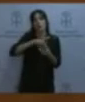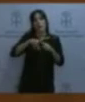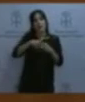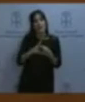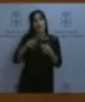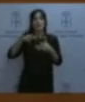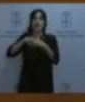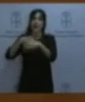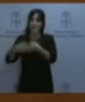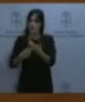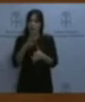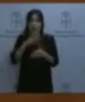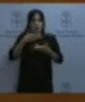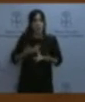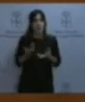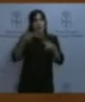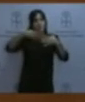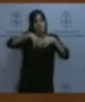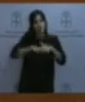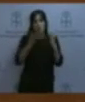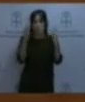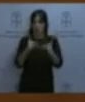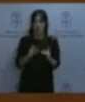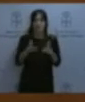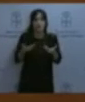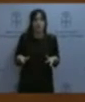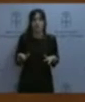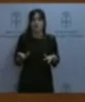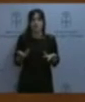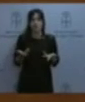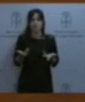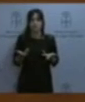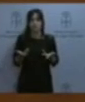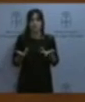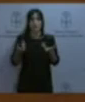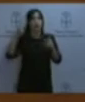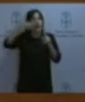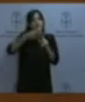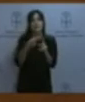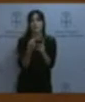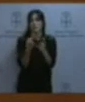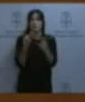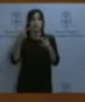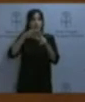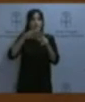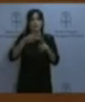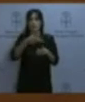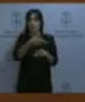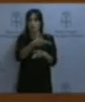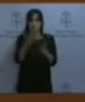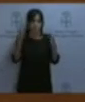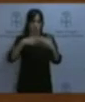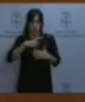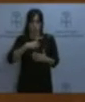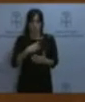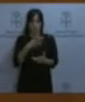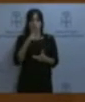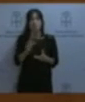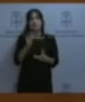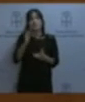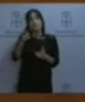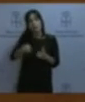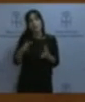actualizadas e integradas, va a ser imposible plantear ningún objetivo, también sistematizado en cuanto al patrimonio industrial asturiano.